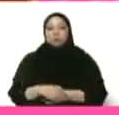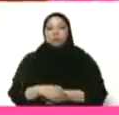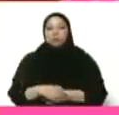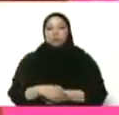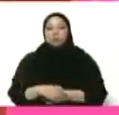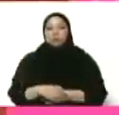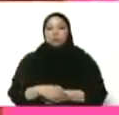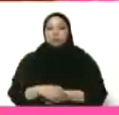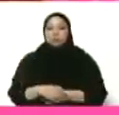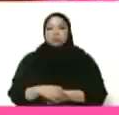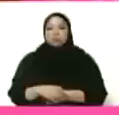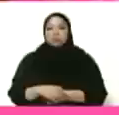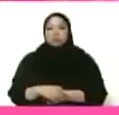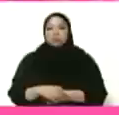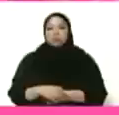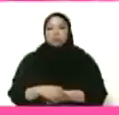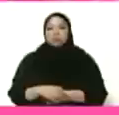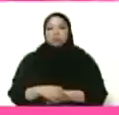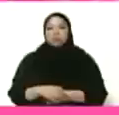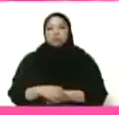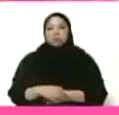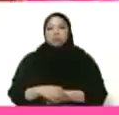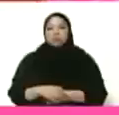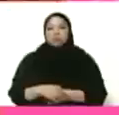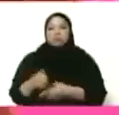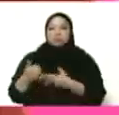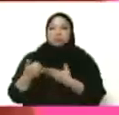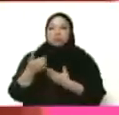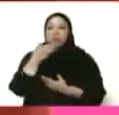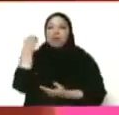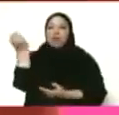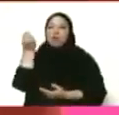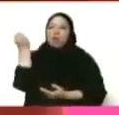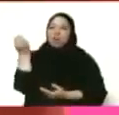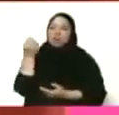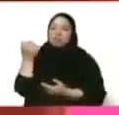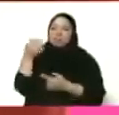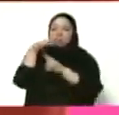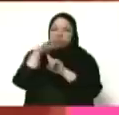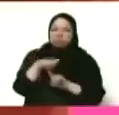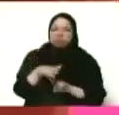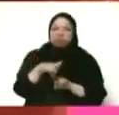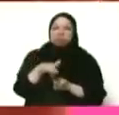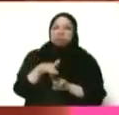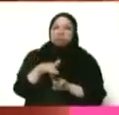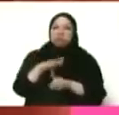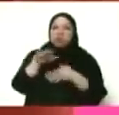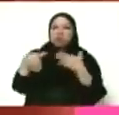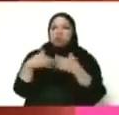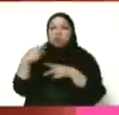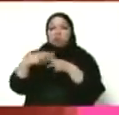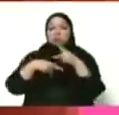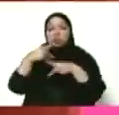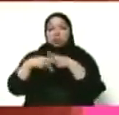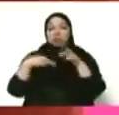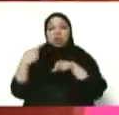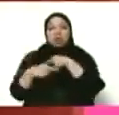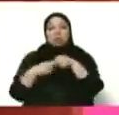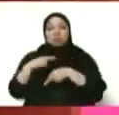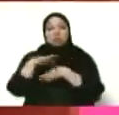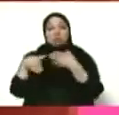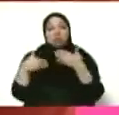Y si ellos pudieran corroer, dañar la juventud, estarían dañando todo el proceso revolucionario,